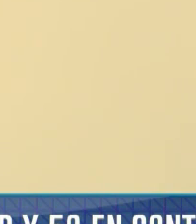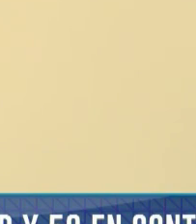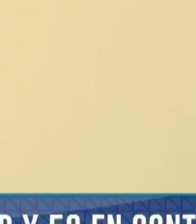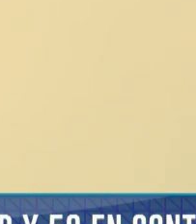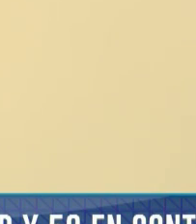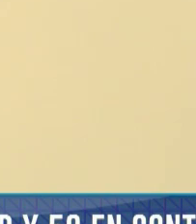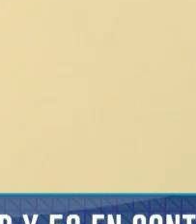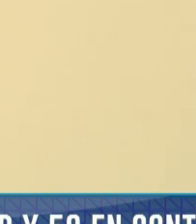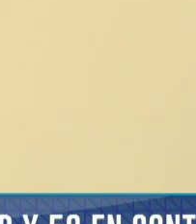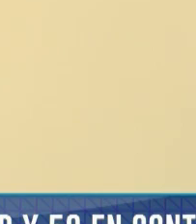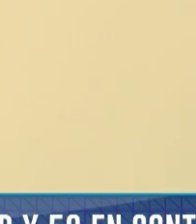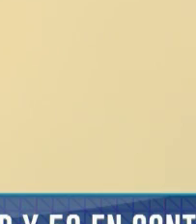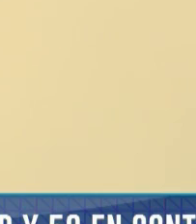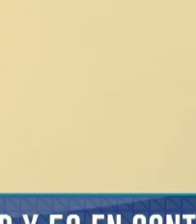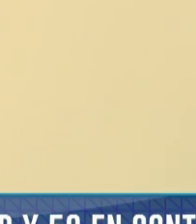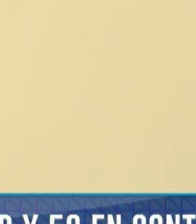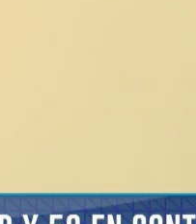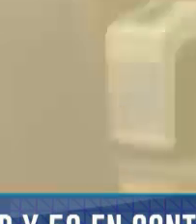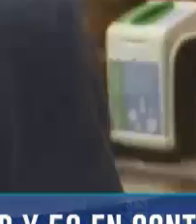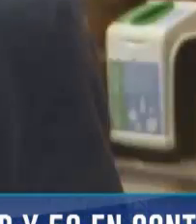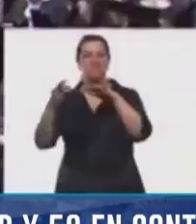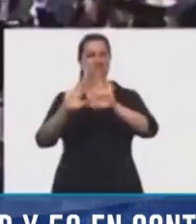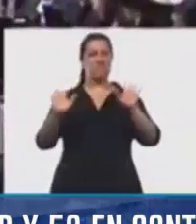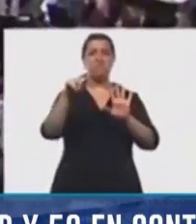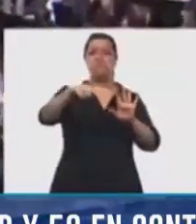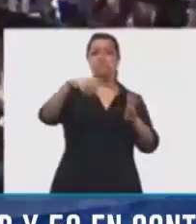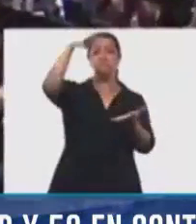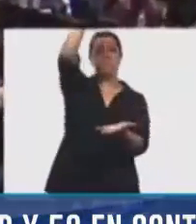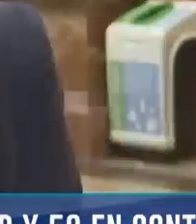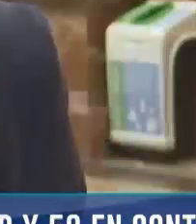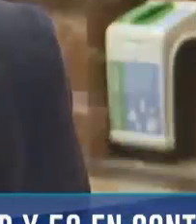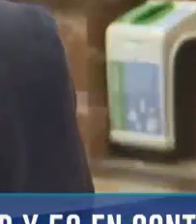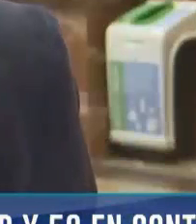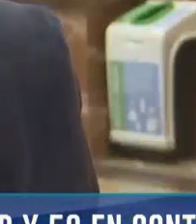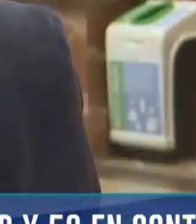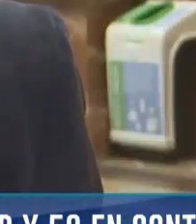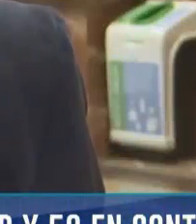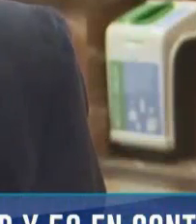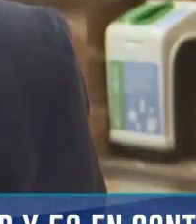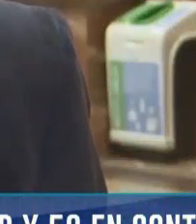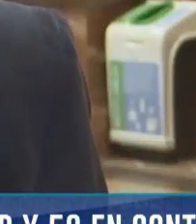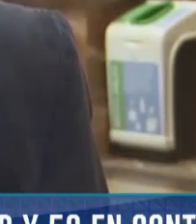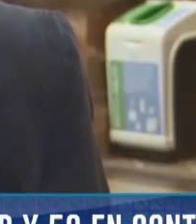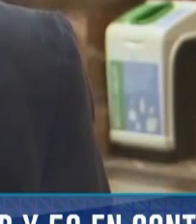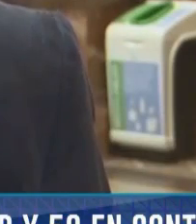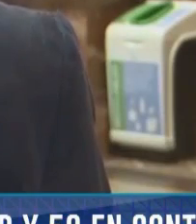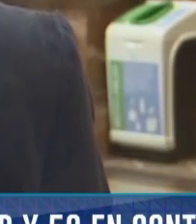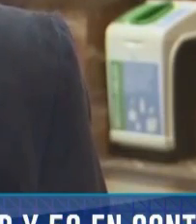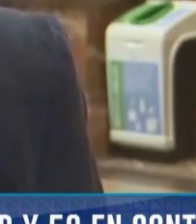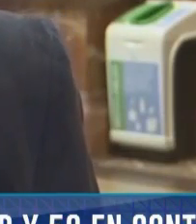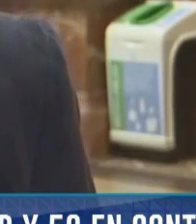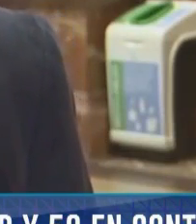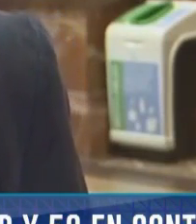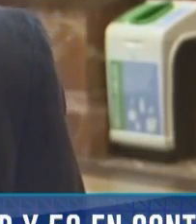por el respaldo de Cambiemos, el Masismo, el Bloque Justicialista y también parte del bloque del Frente por la Victoria. Bien, ¿hay algunos fundamentos a favor y en